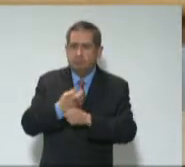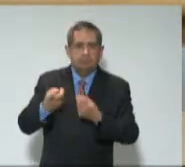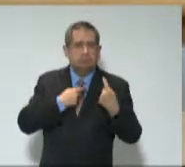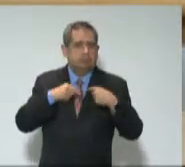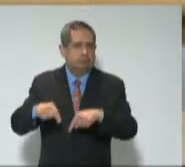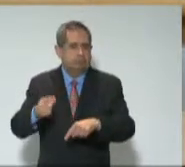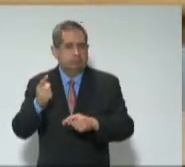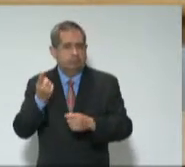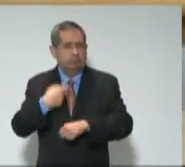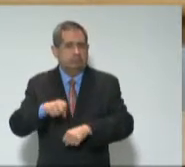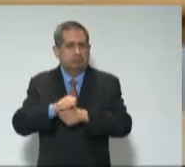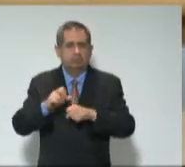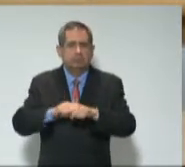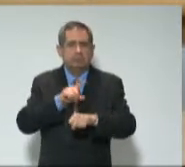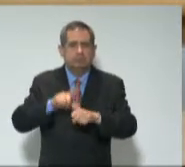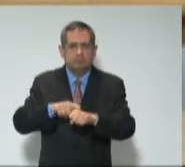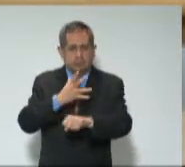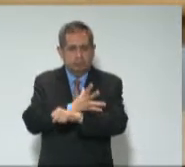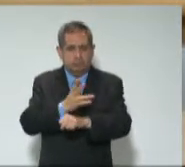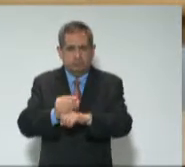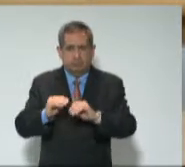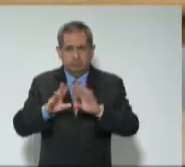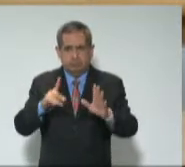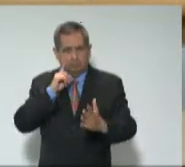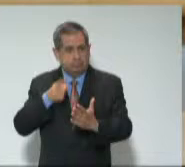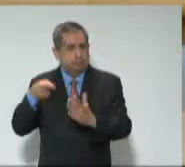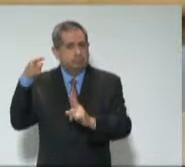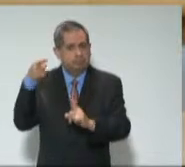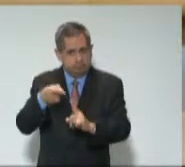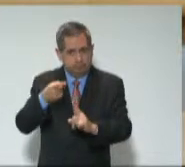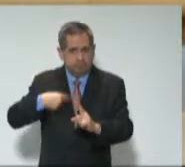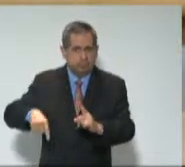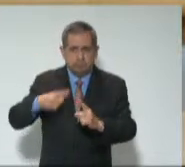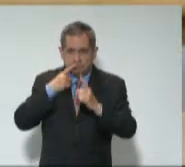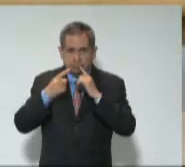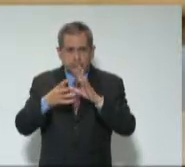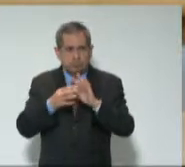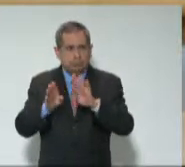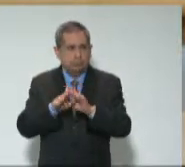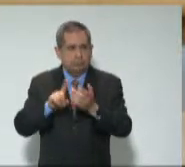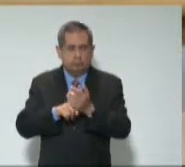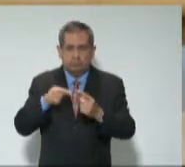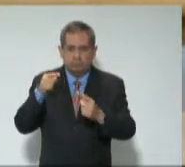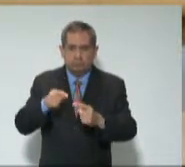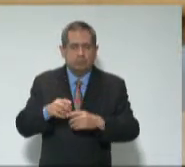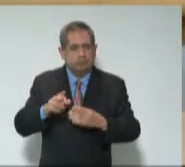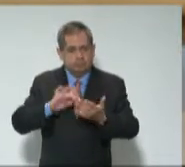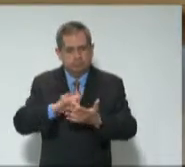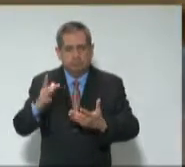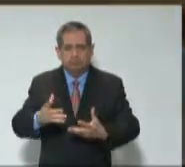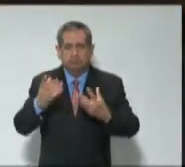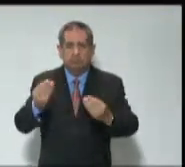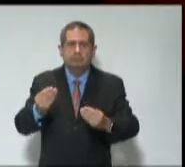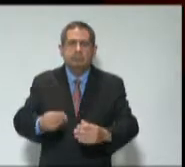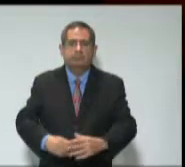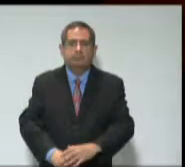Nacional de transparencia y poner en el centro de la discusión tan relevante tema Muchísimas